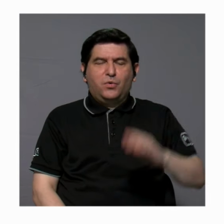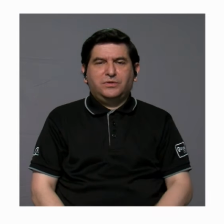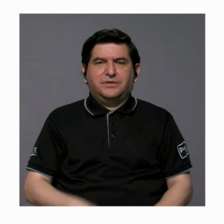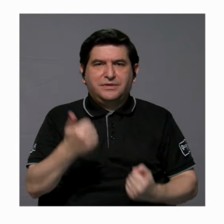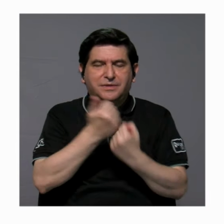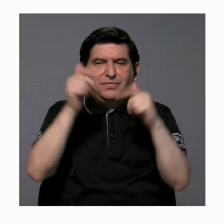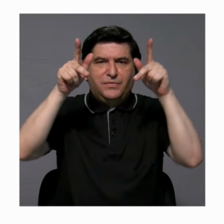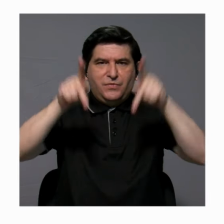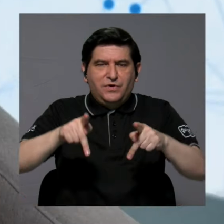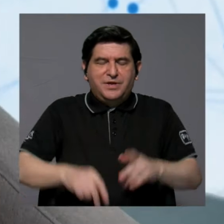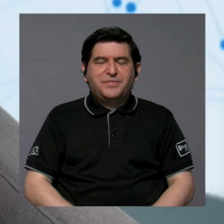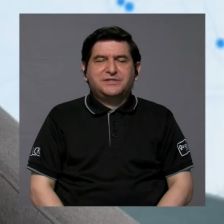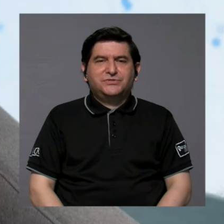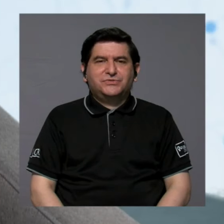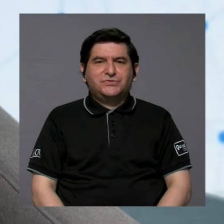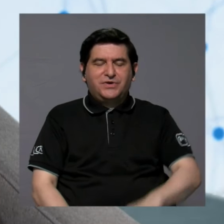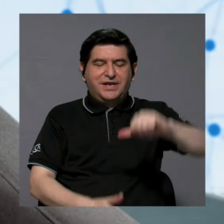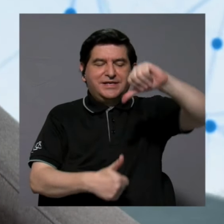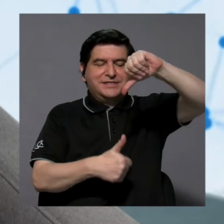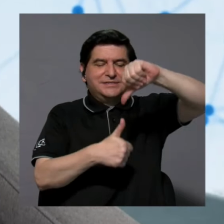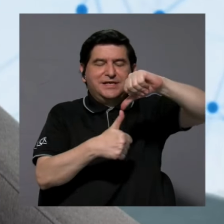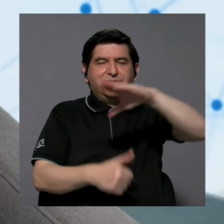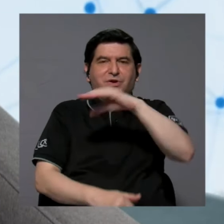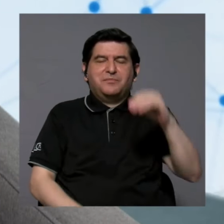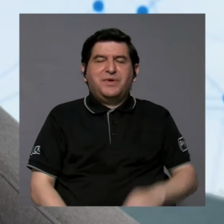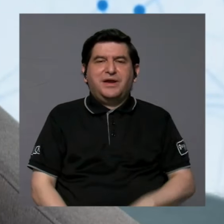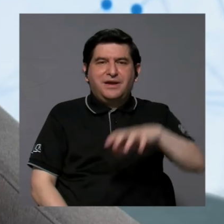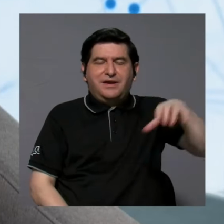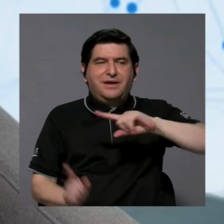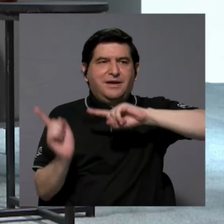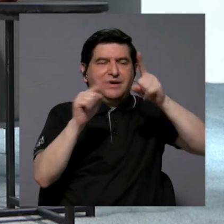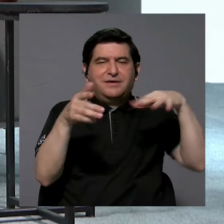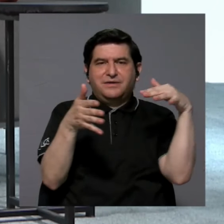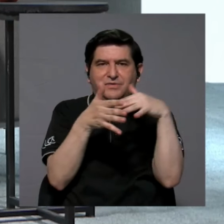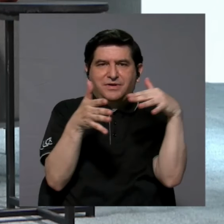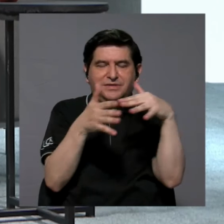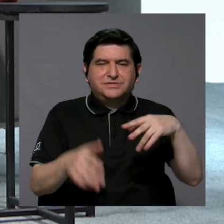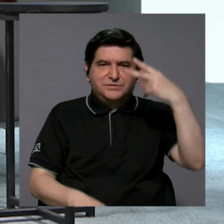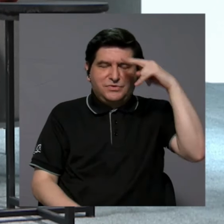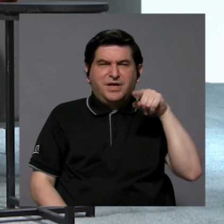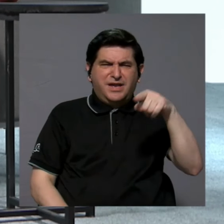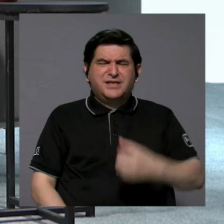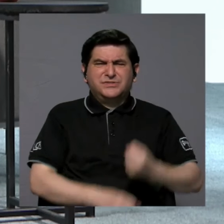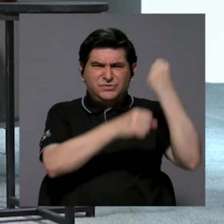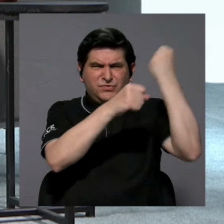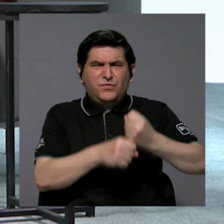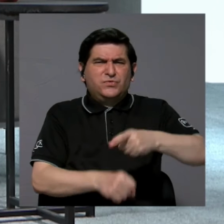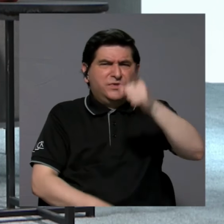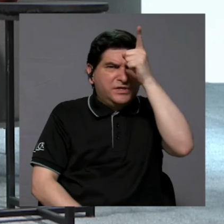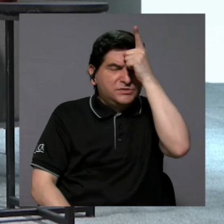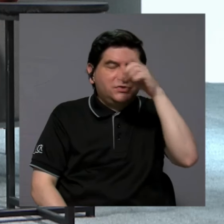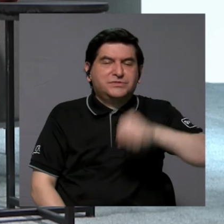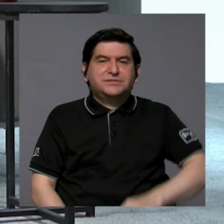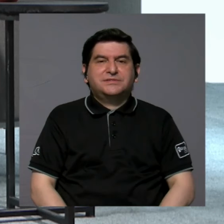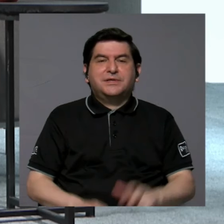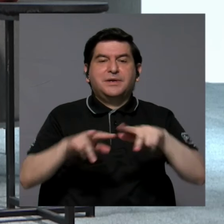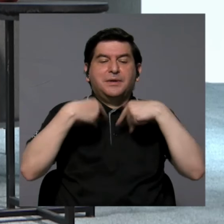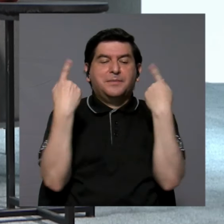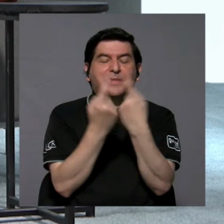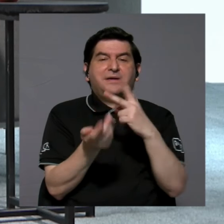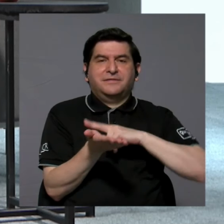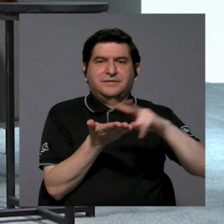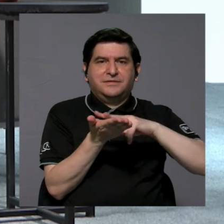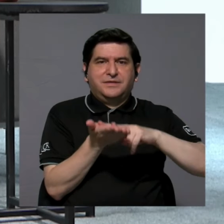apoya a personas de Centroamérica y el Caribe que van a estudiar a México. Es una fundación alemana, entiendo. Es una fundación del Partido Verde